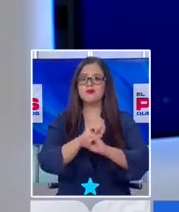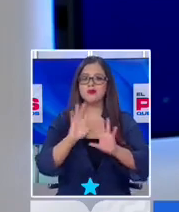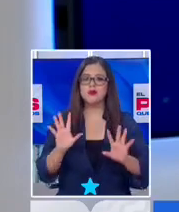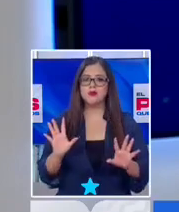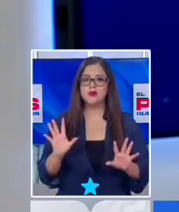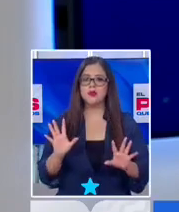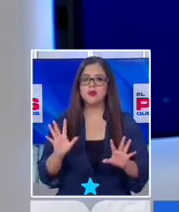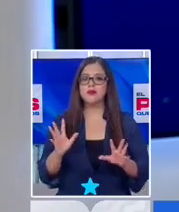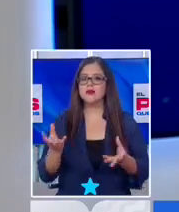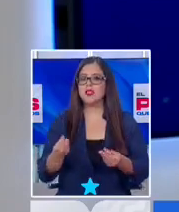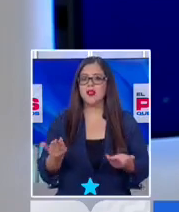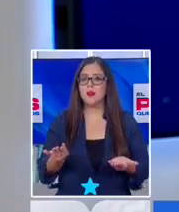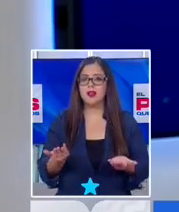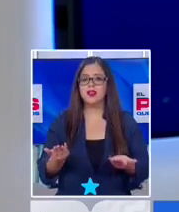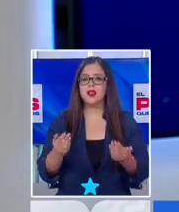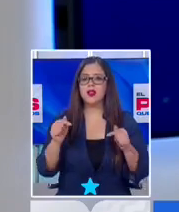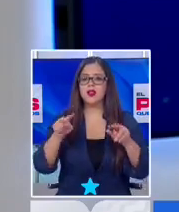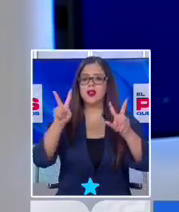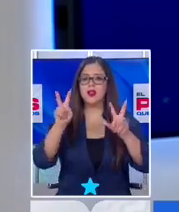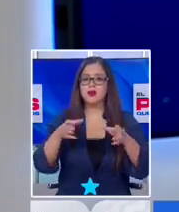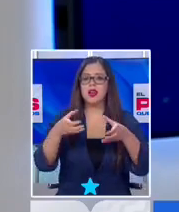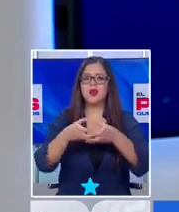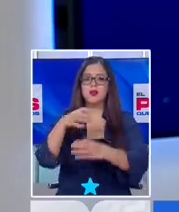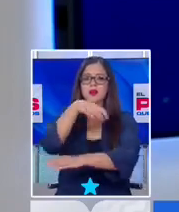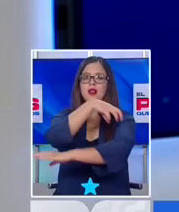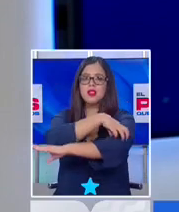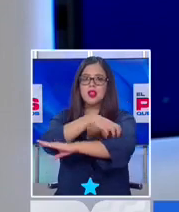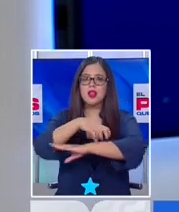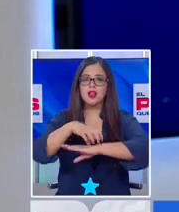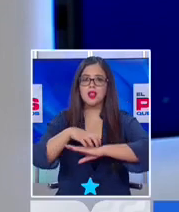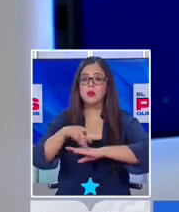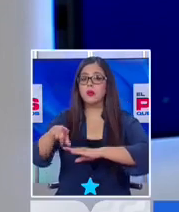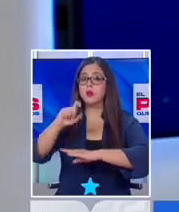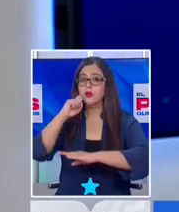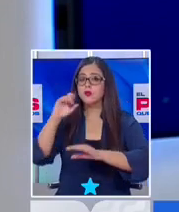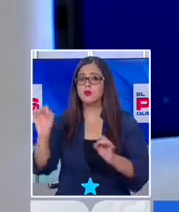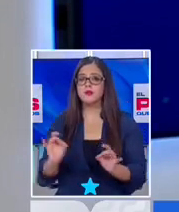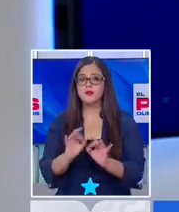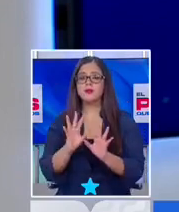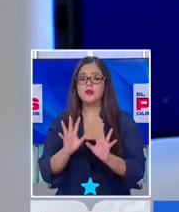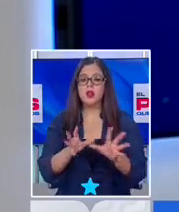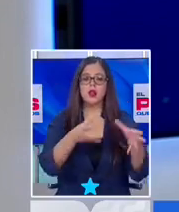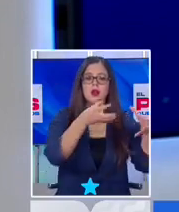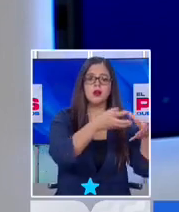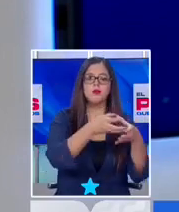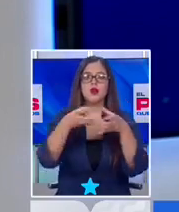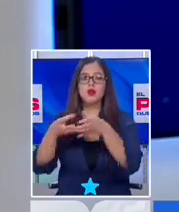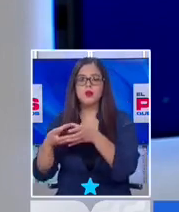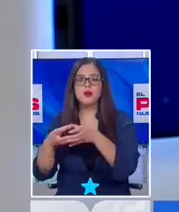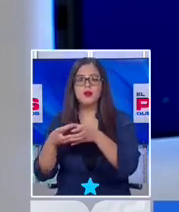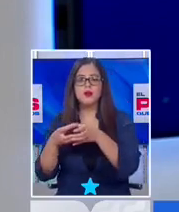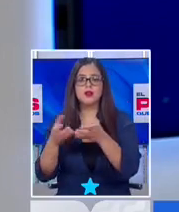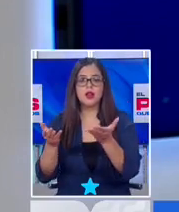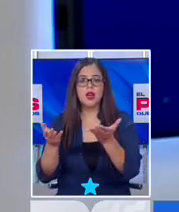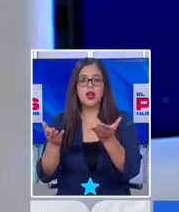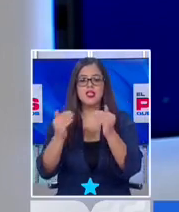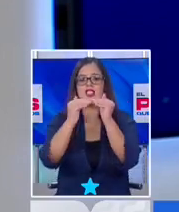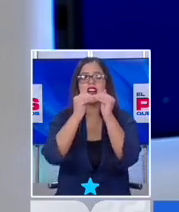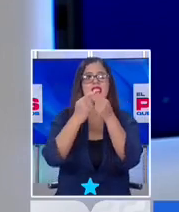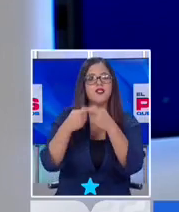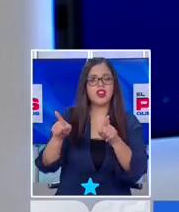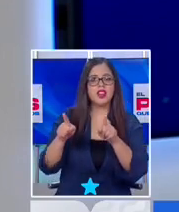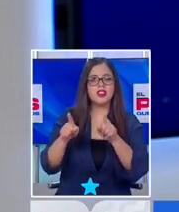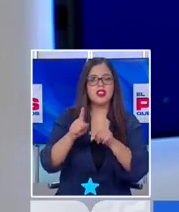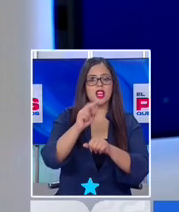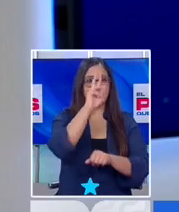qué es lo que va a pasar con esta famosa cámara de las regiones porque se habla de que esto sería un bicameralismo asimétrico cierto pero